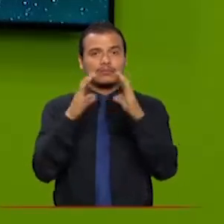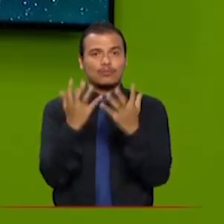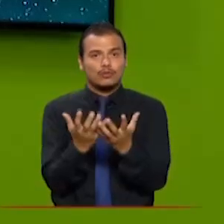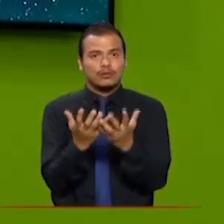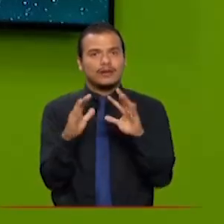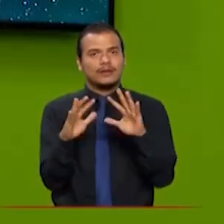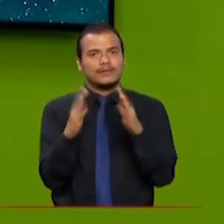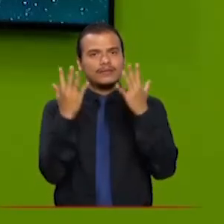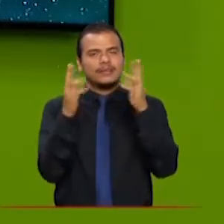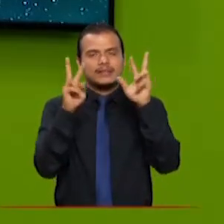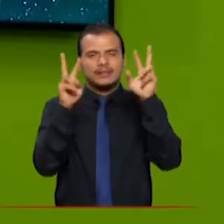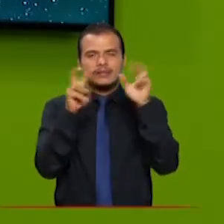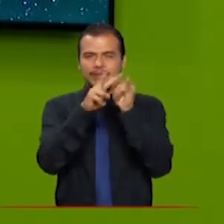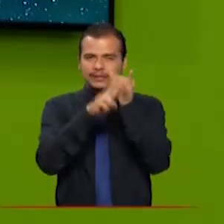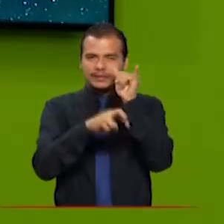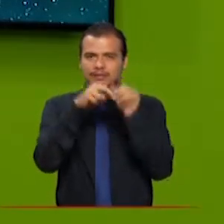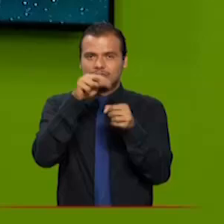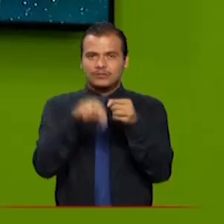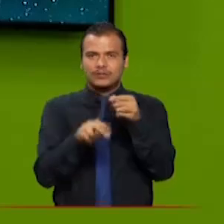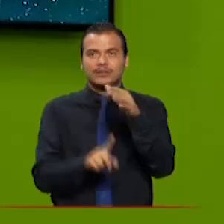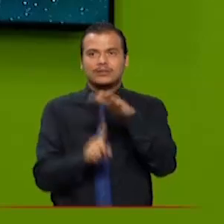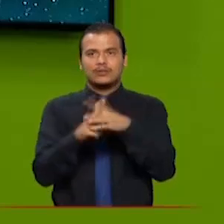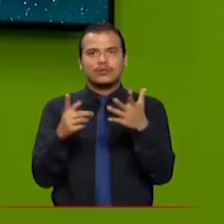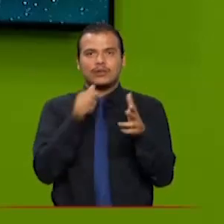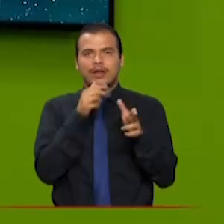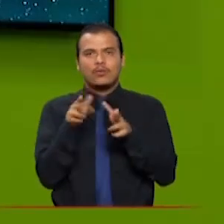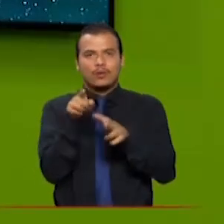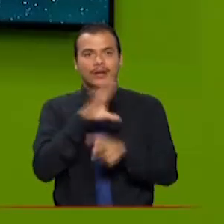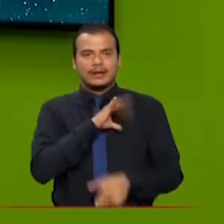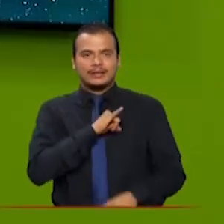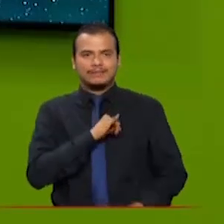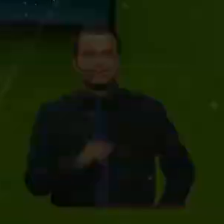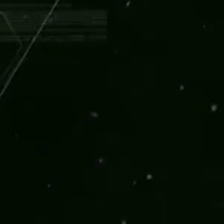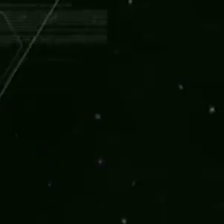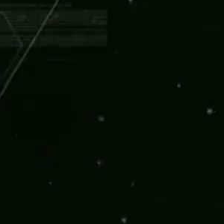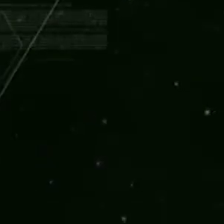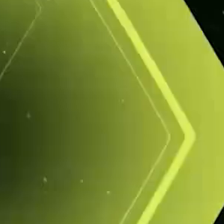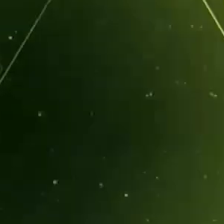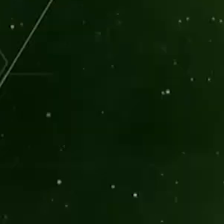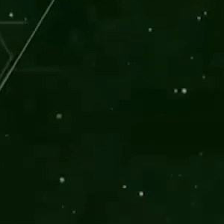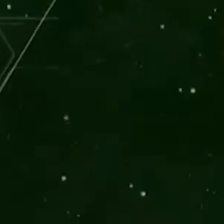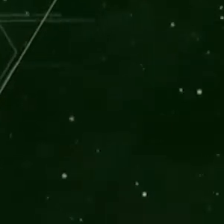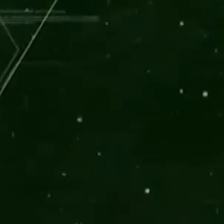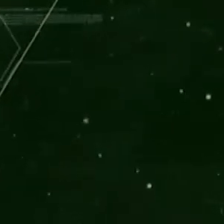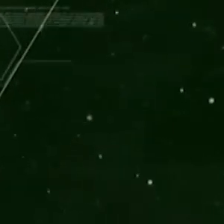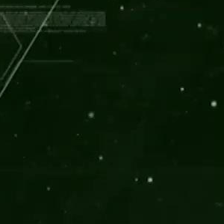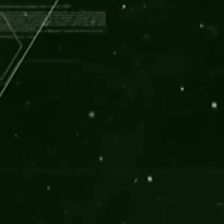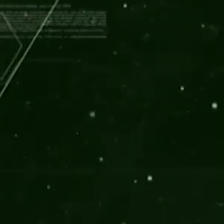ciencia ciudadana que se realizó en el río Pance. Ya regresamos.